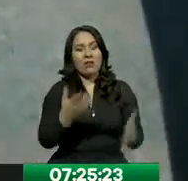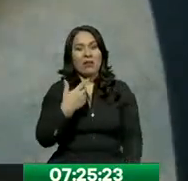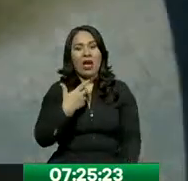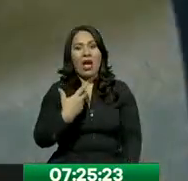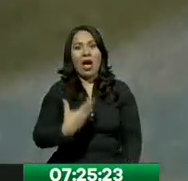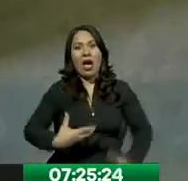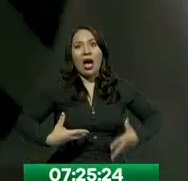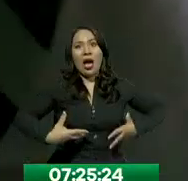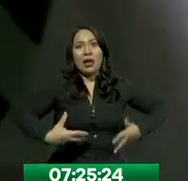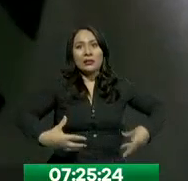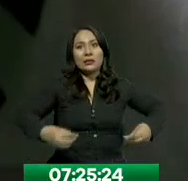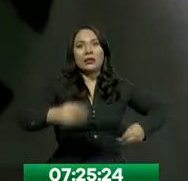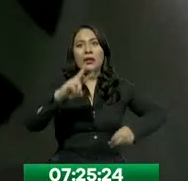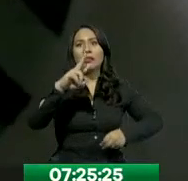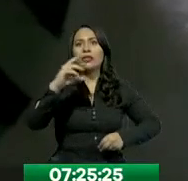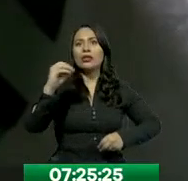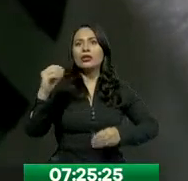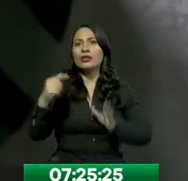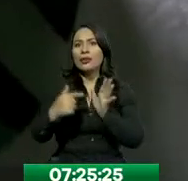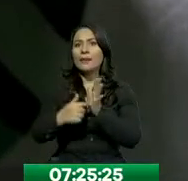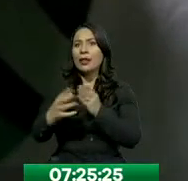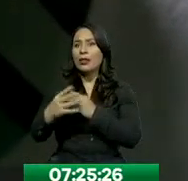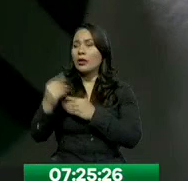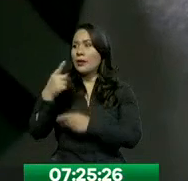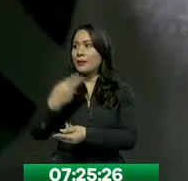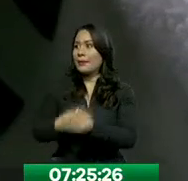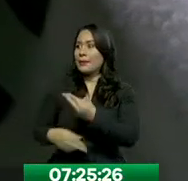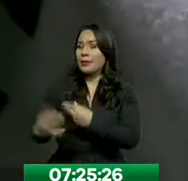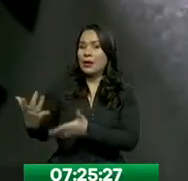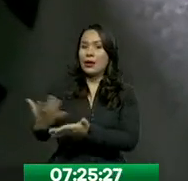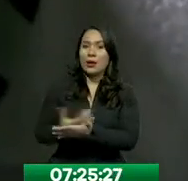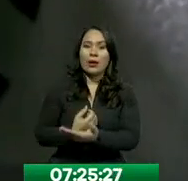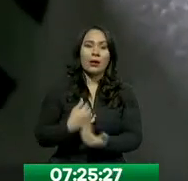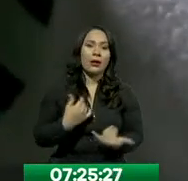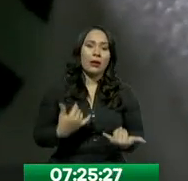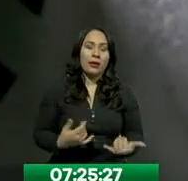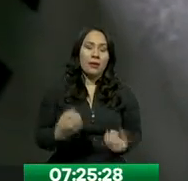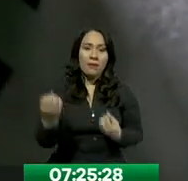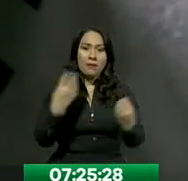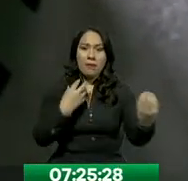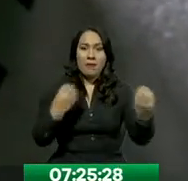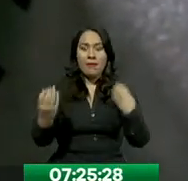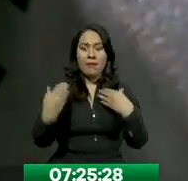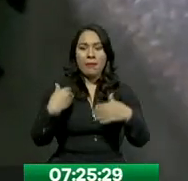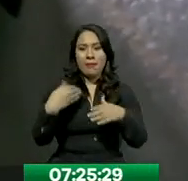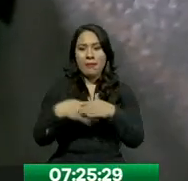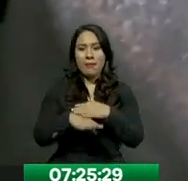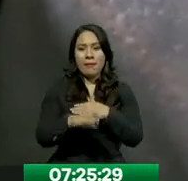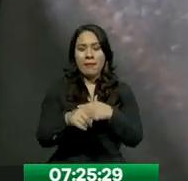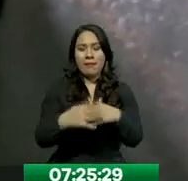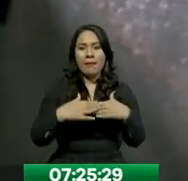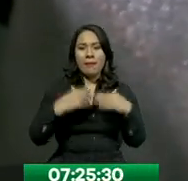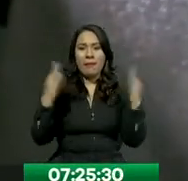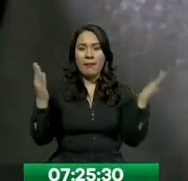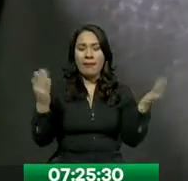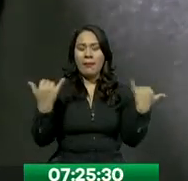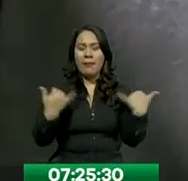$200,000. La salida del alcaloide, mediante la información que se tenía, es el ingreso al puerto y posterior la contaminación de